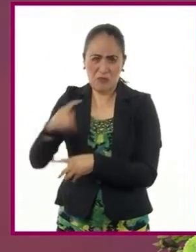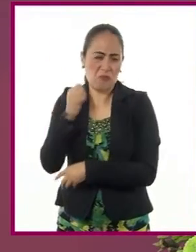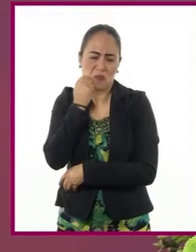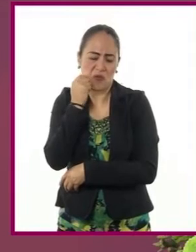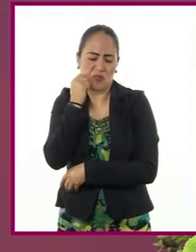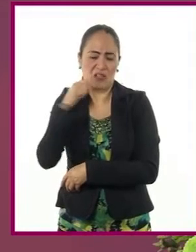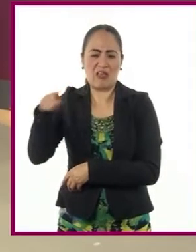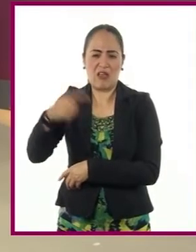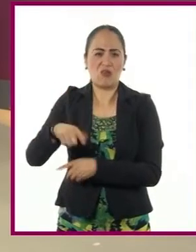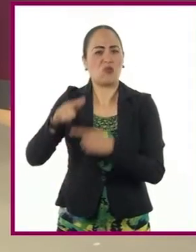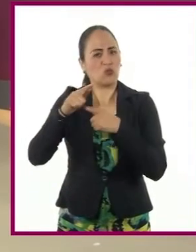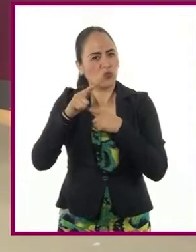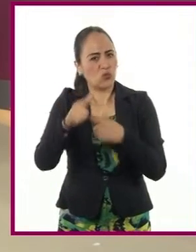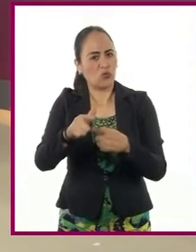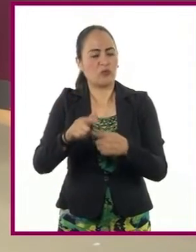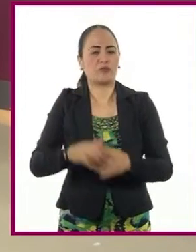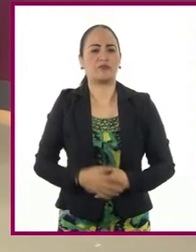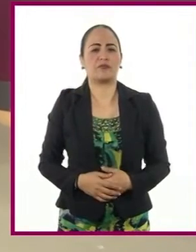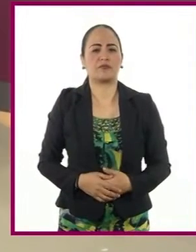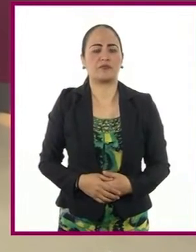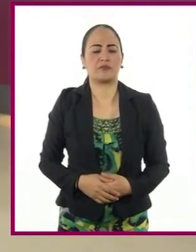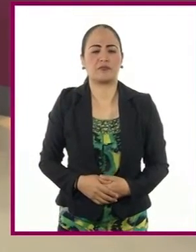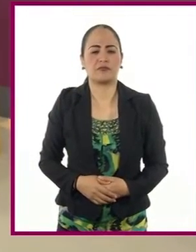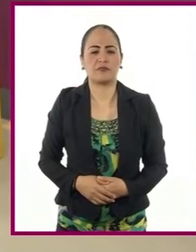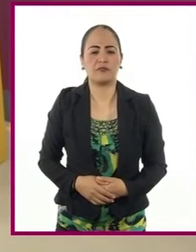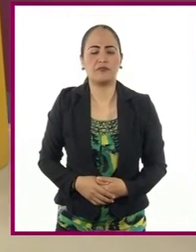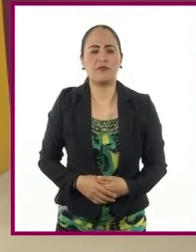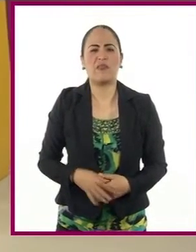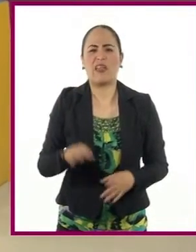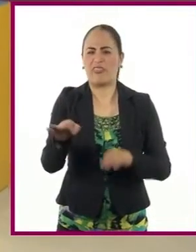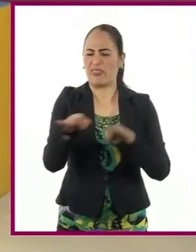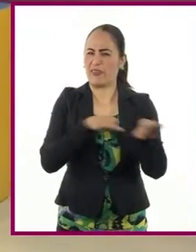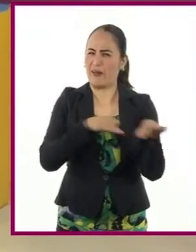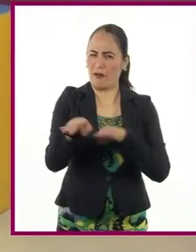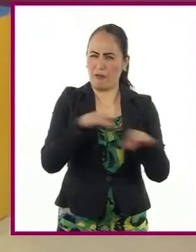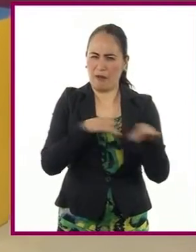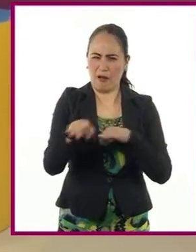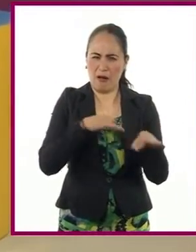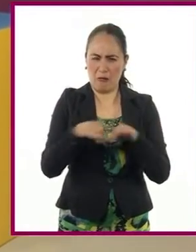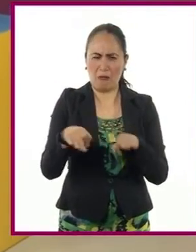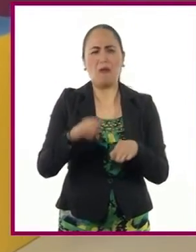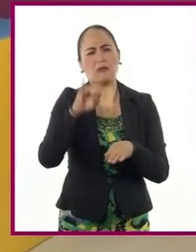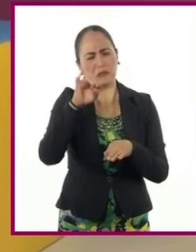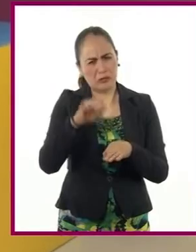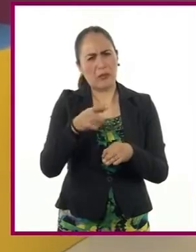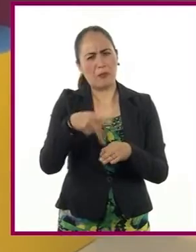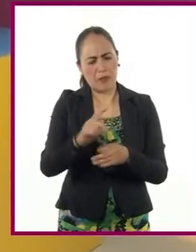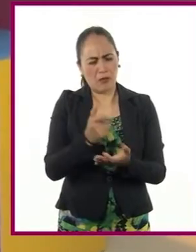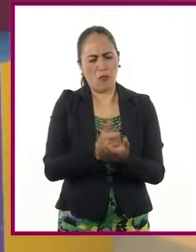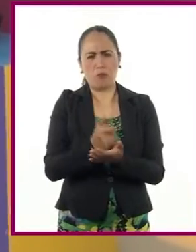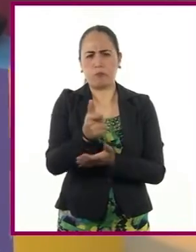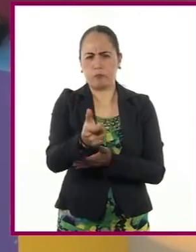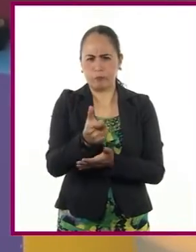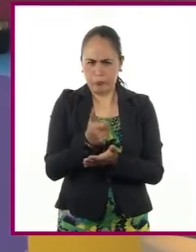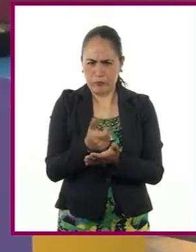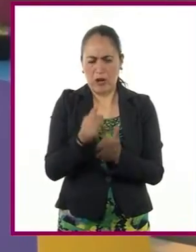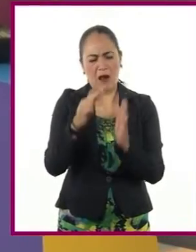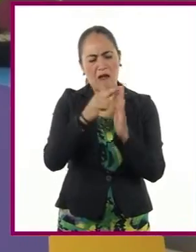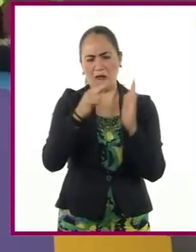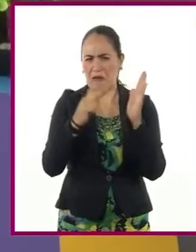mineras. Se trataba de un trabajo compulsivo, pero remunerado y perfectamente